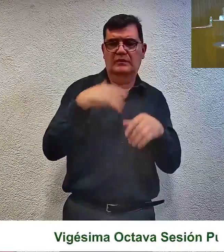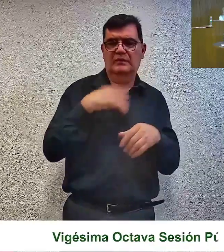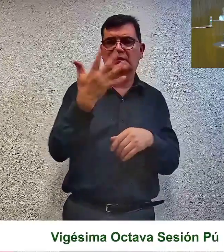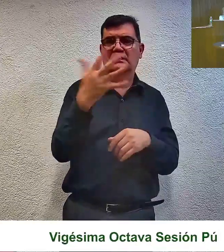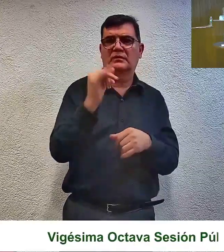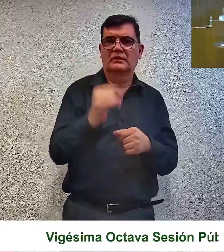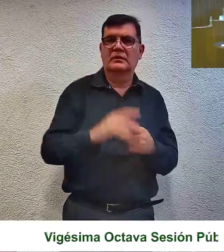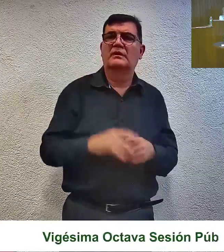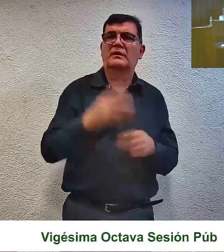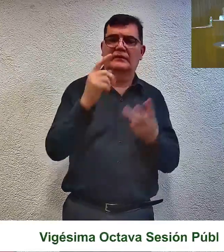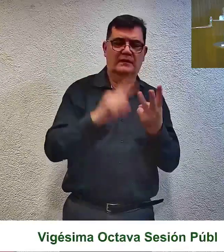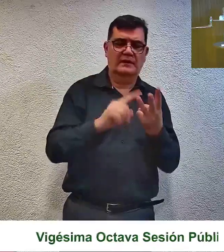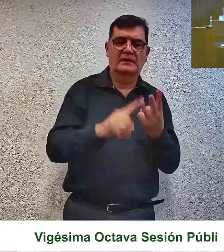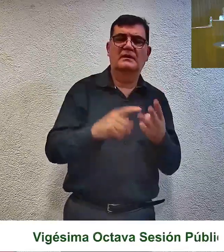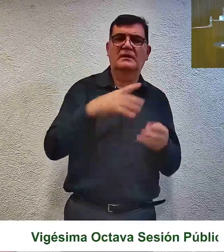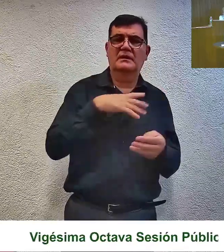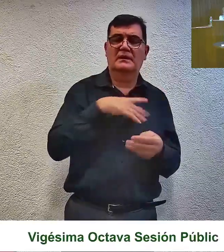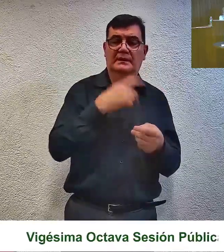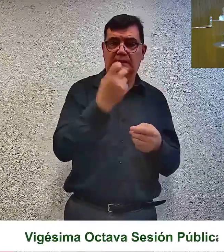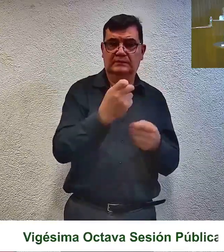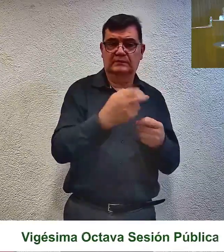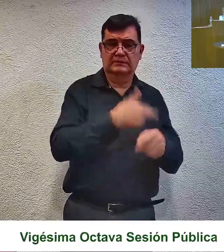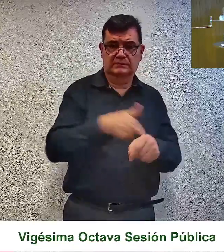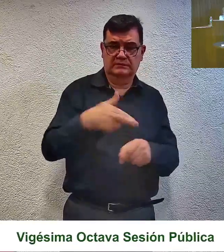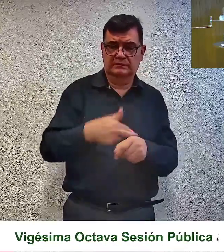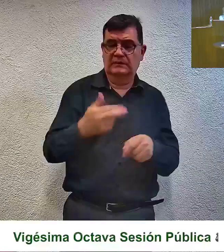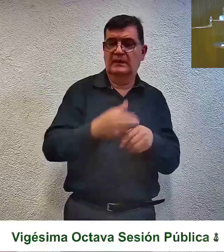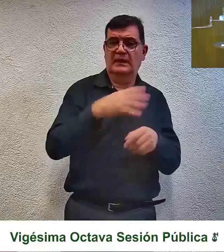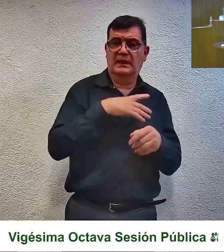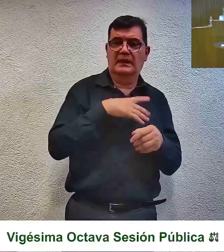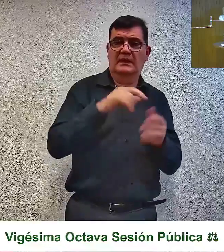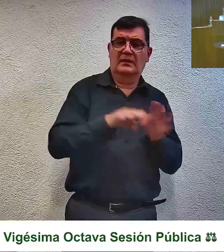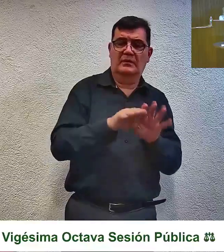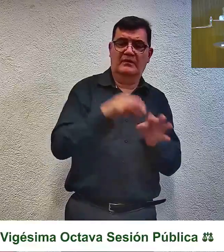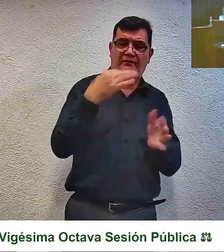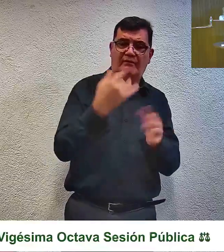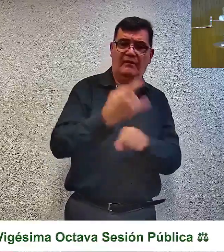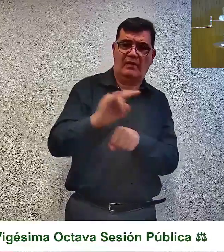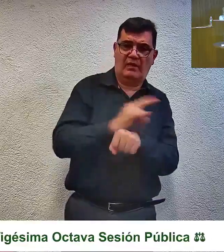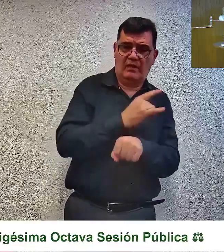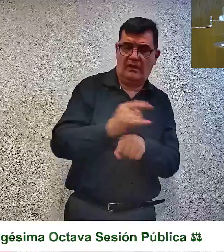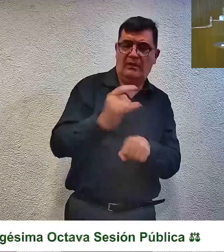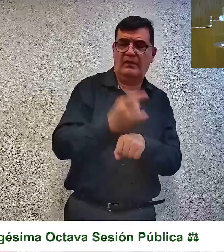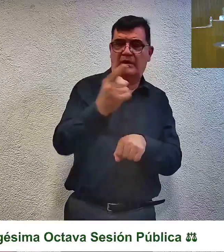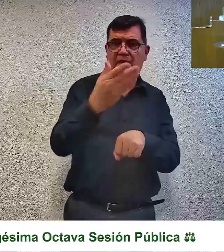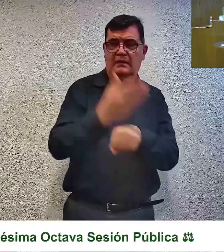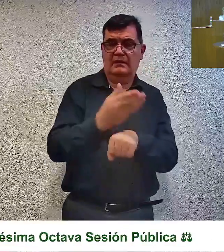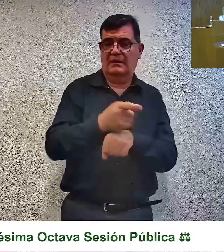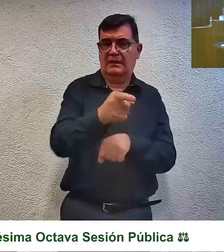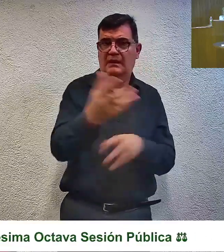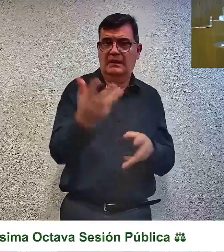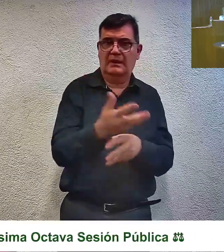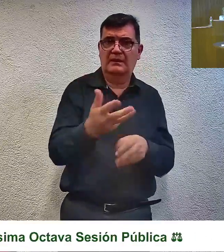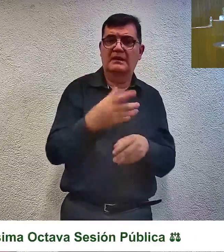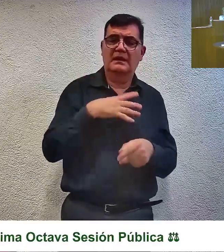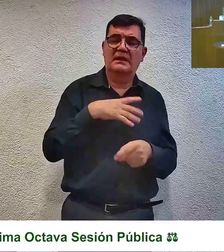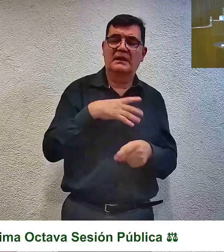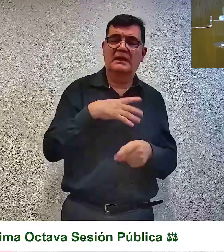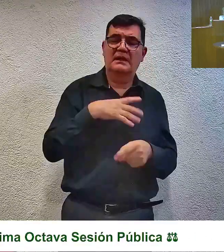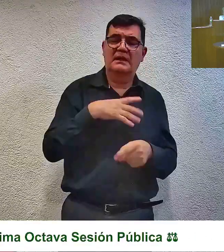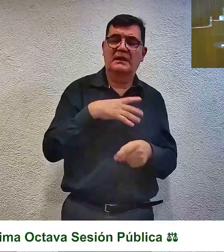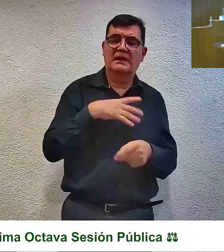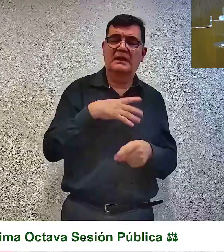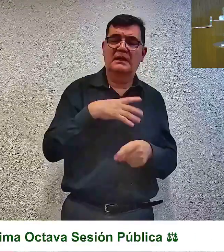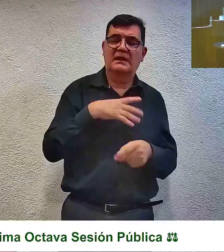junio. 3. Derivado de lo resuelto en el incidente de incumplimiento de sentencia promovido por el actor, la CEFINA, vinculada